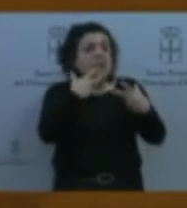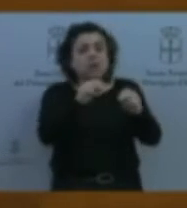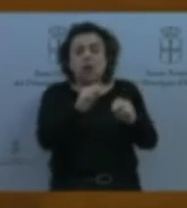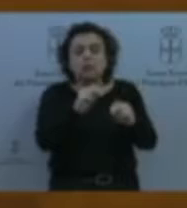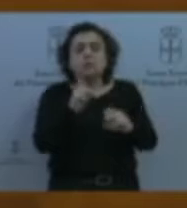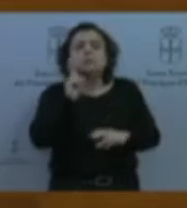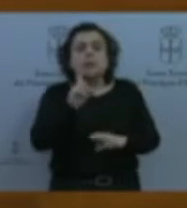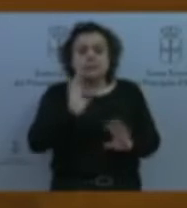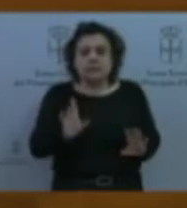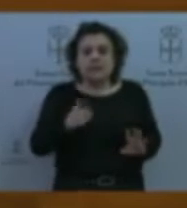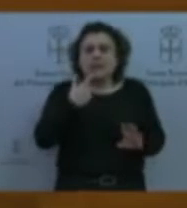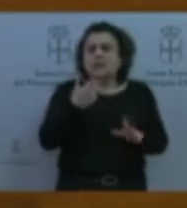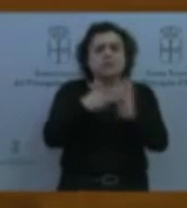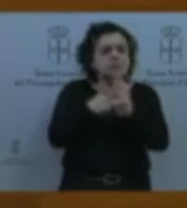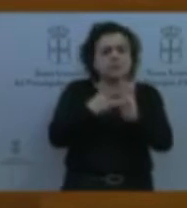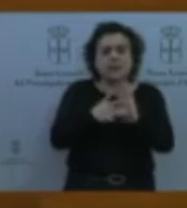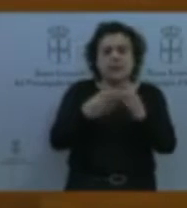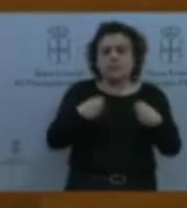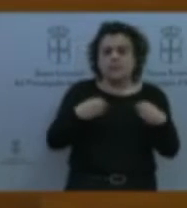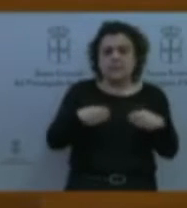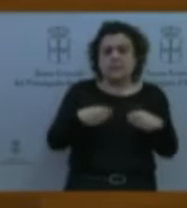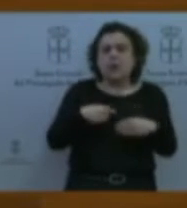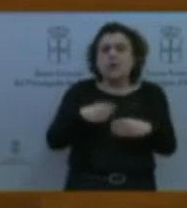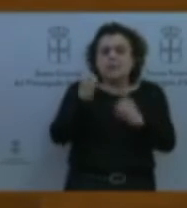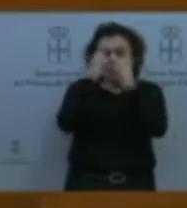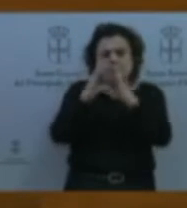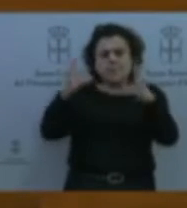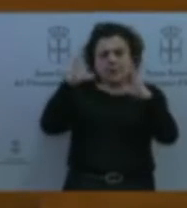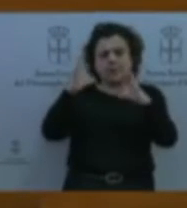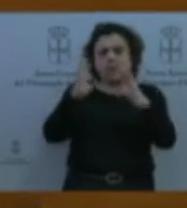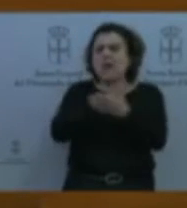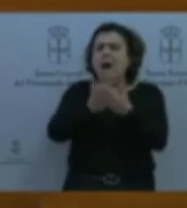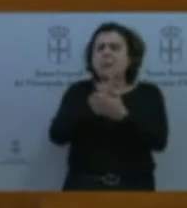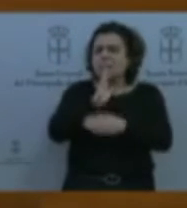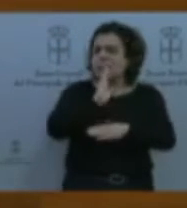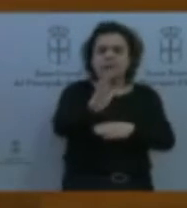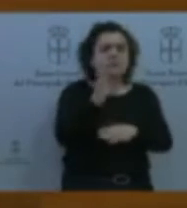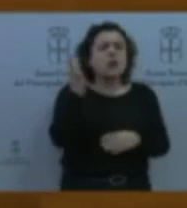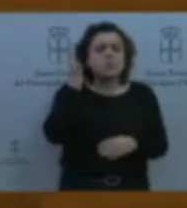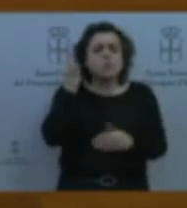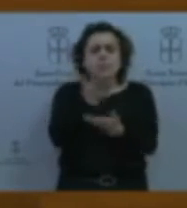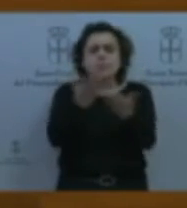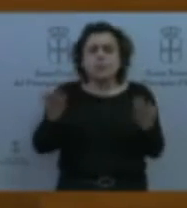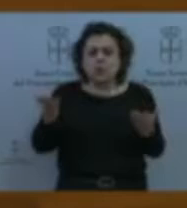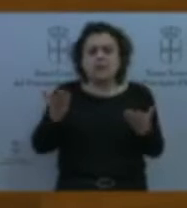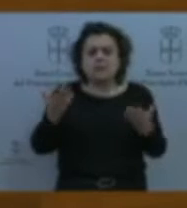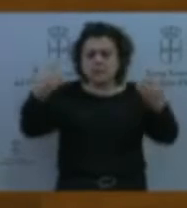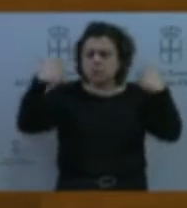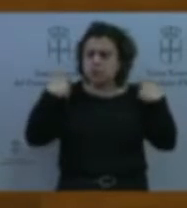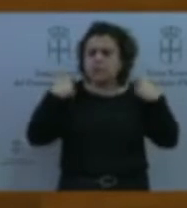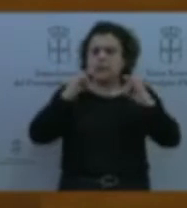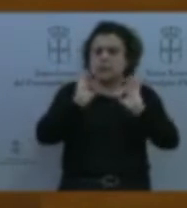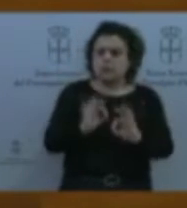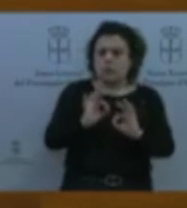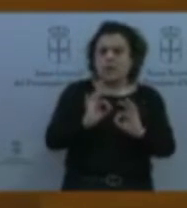que muchas de ustedes lo han vivido, y me dirijo a las mujeres que son quienes sufren esto habitualmente. ¿Cómo se produce esta brecha salarial? A las mujeres se les